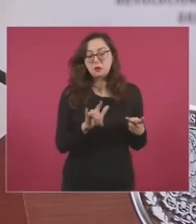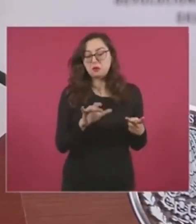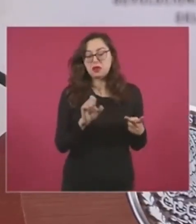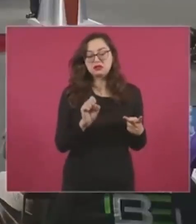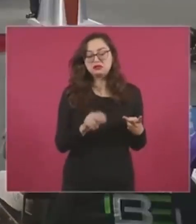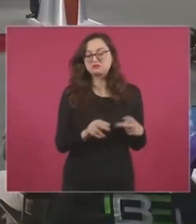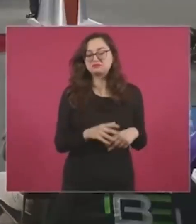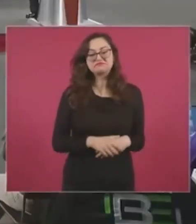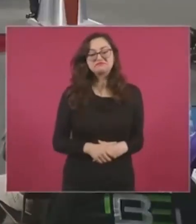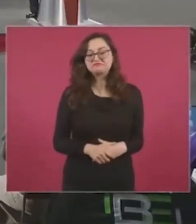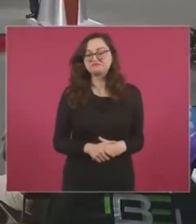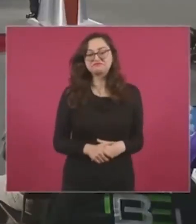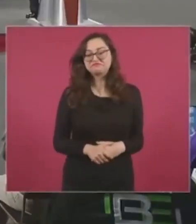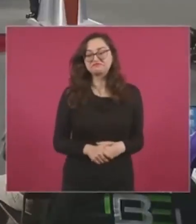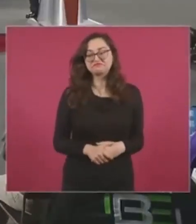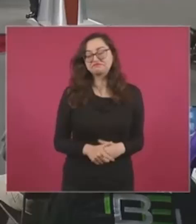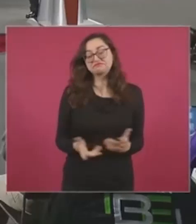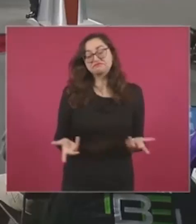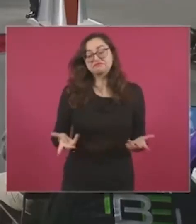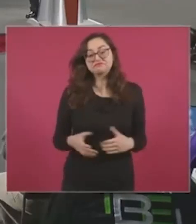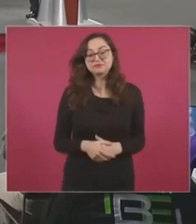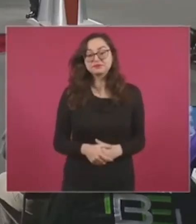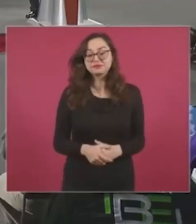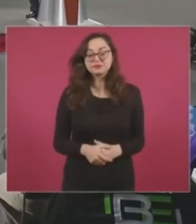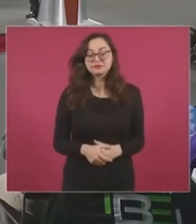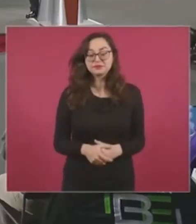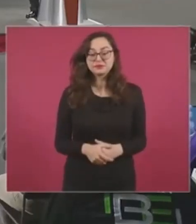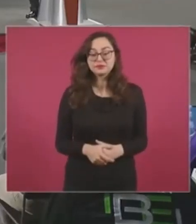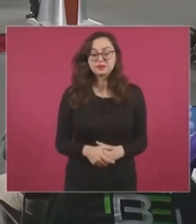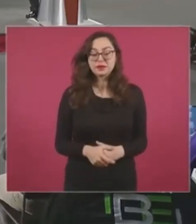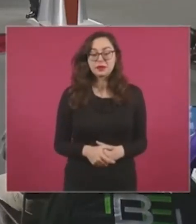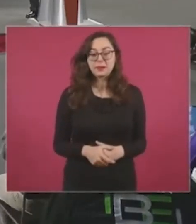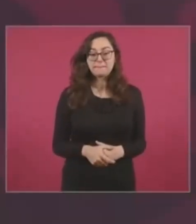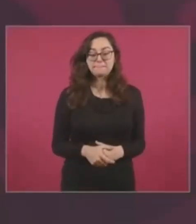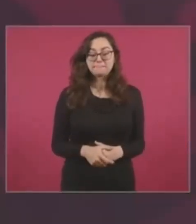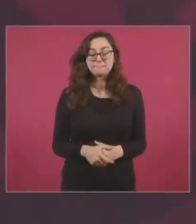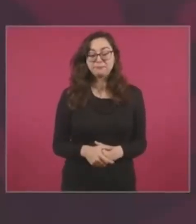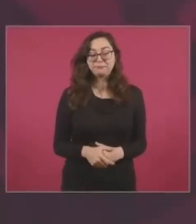Que ayude todo esto, ¿no? Y no